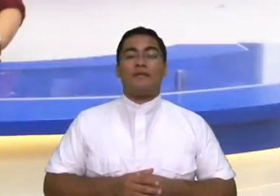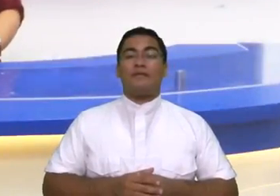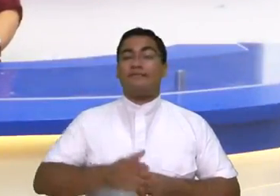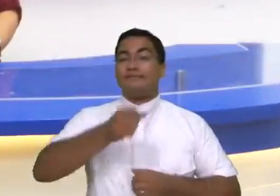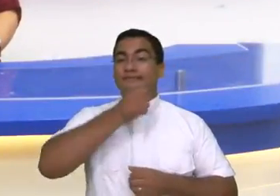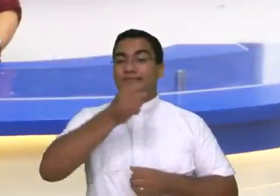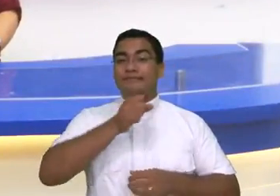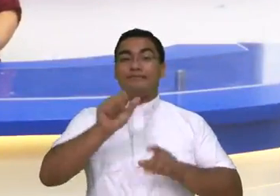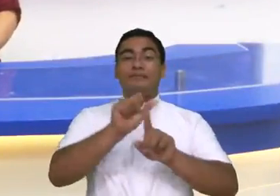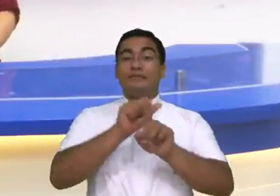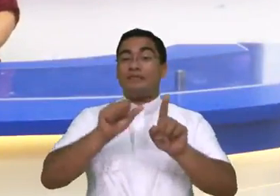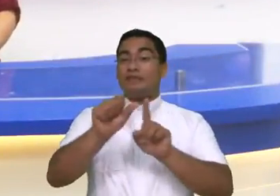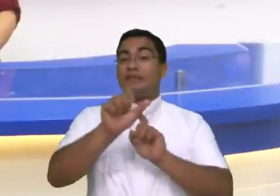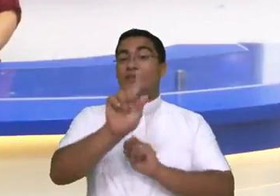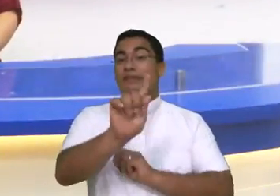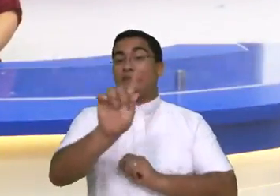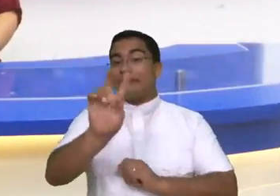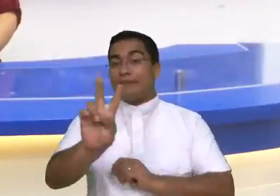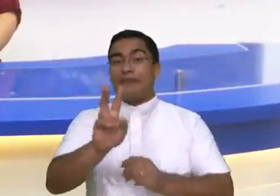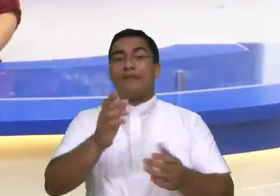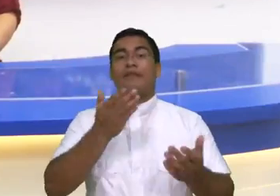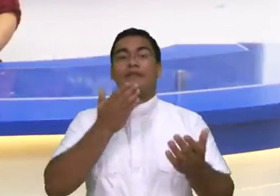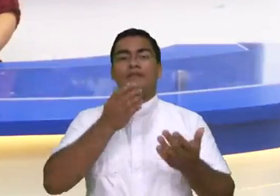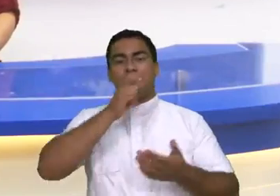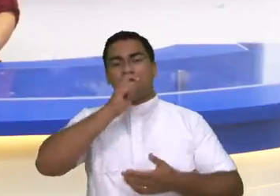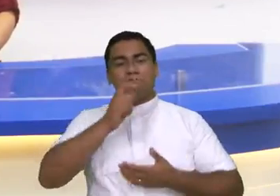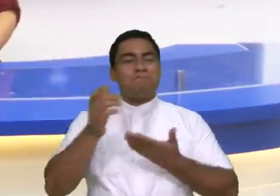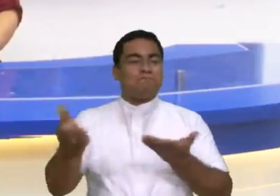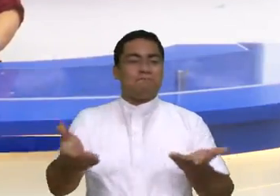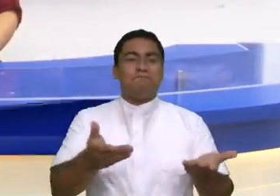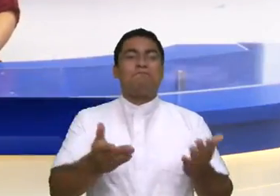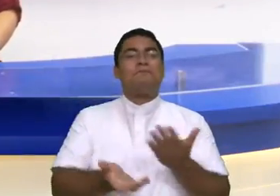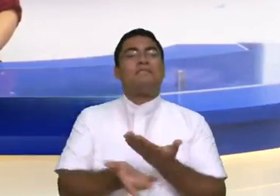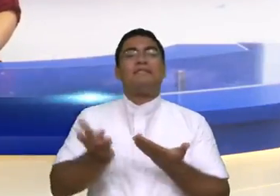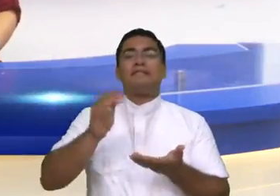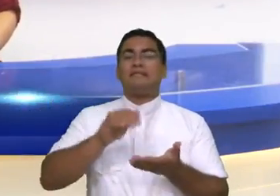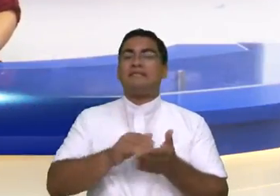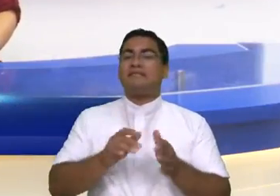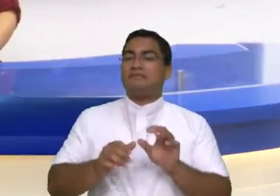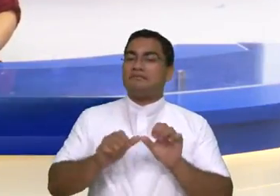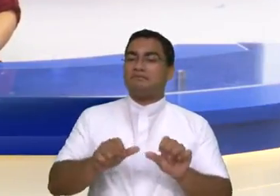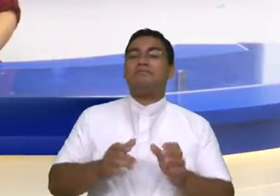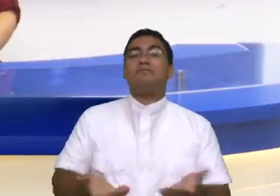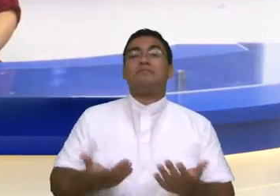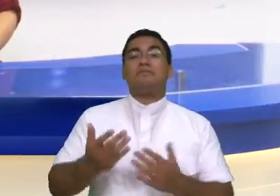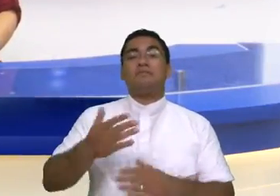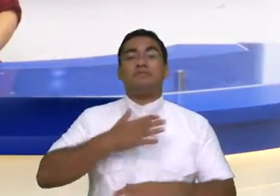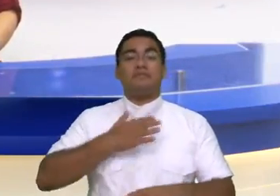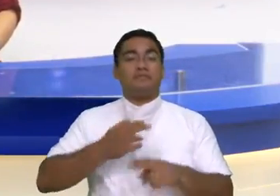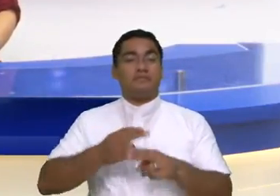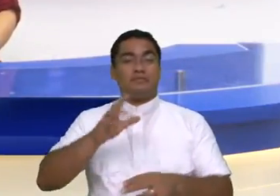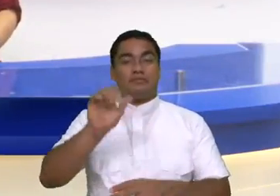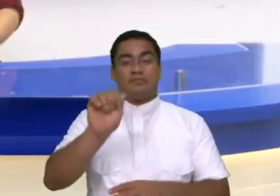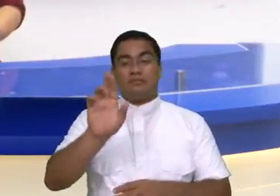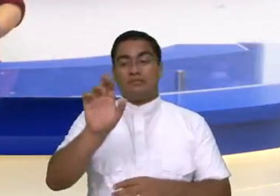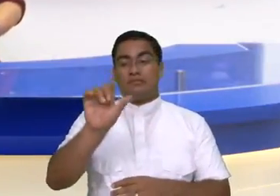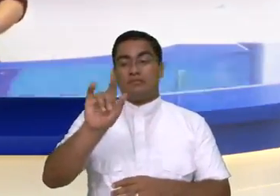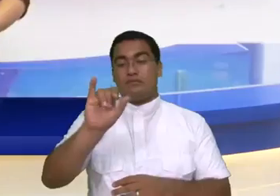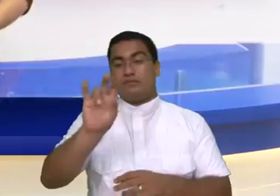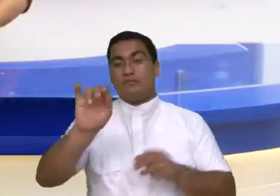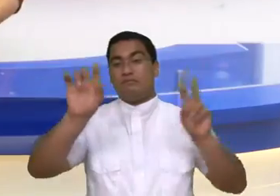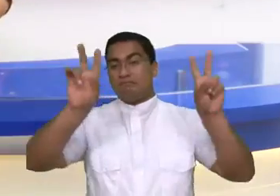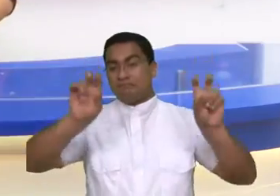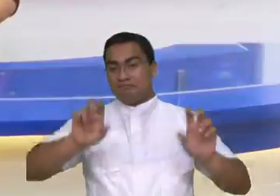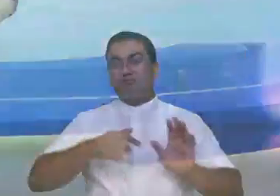Esto es Noticias Asamblea TV. Es un gusto que puedan acompañarnos en una nueva edición. Les saluda Carolina Mayorga y dejamos con ustedes los titulares